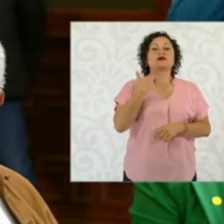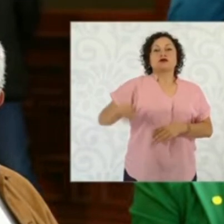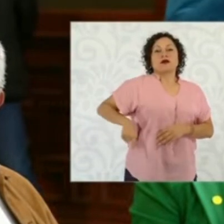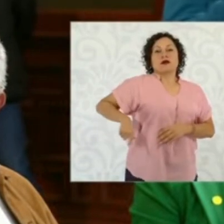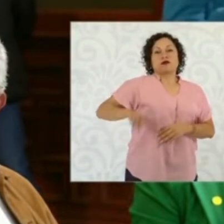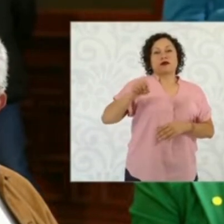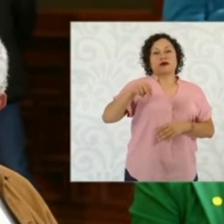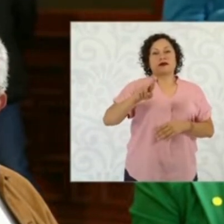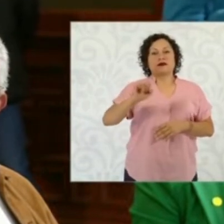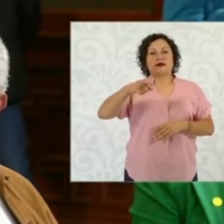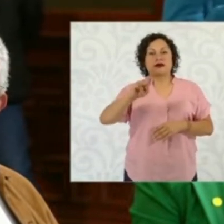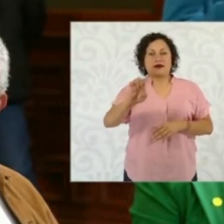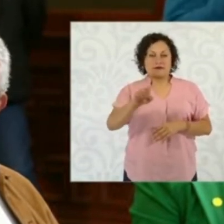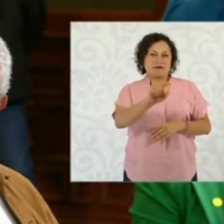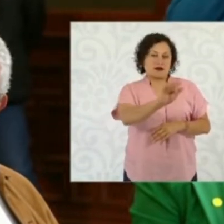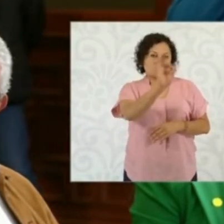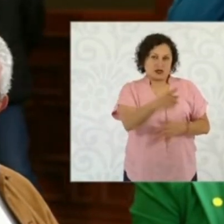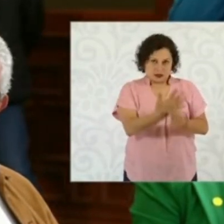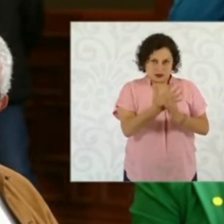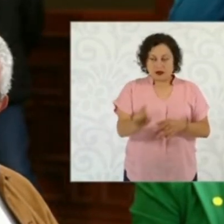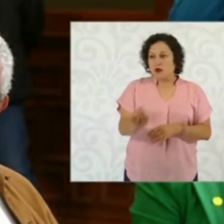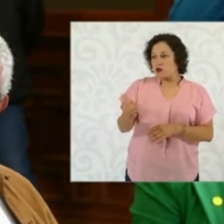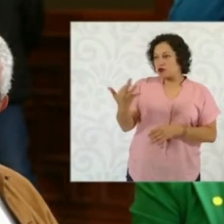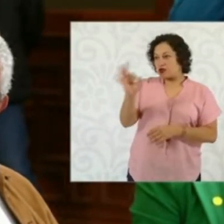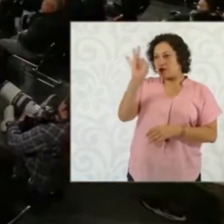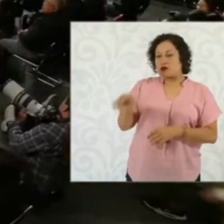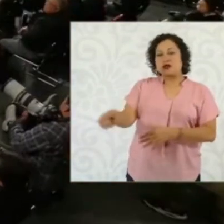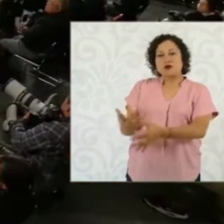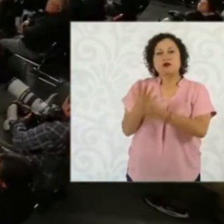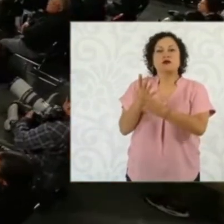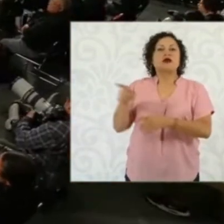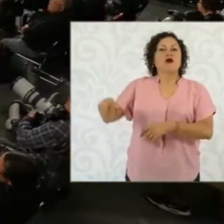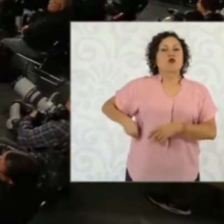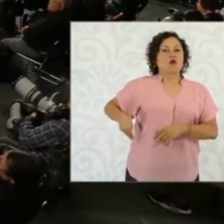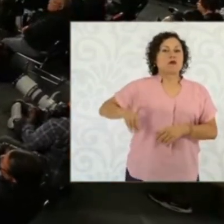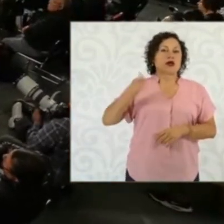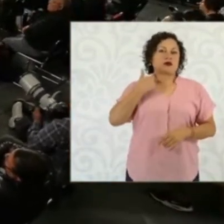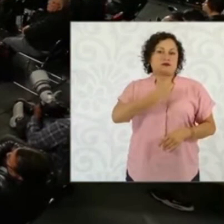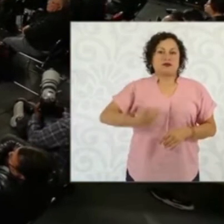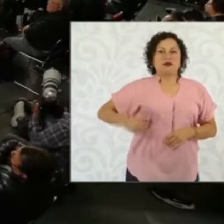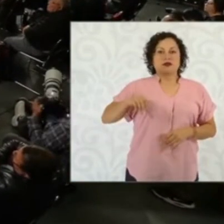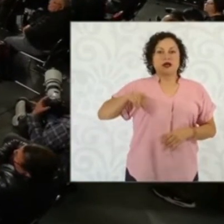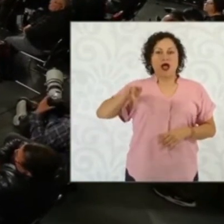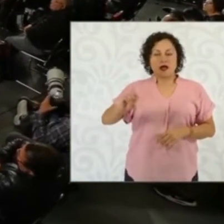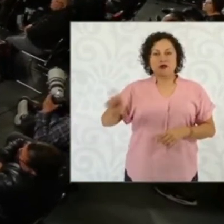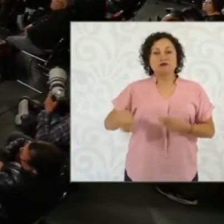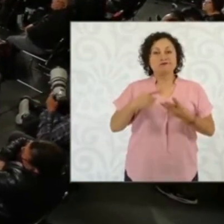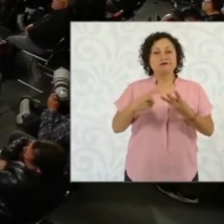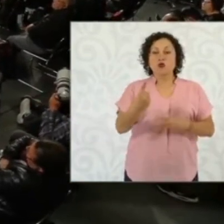solo un 5% señala, bueno, al expresidente Andrés Manuel López Obrador, y un 1%, que será más allá de